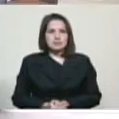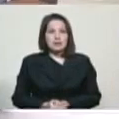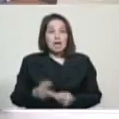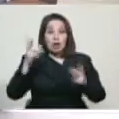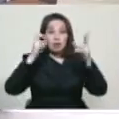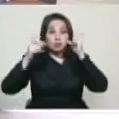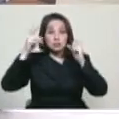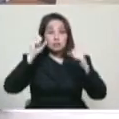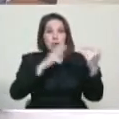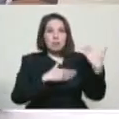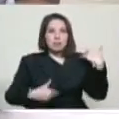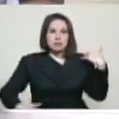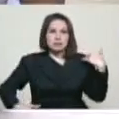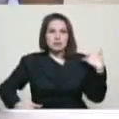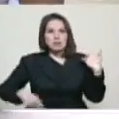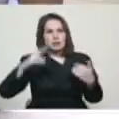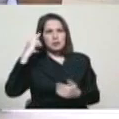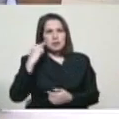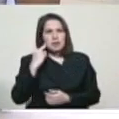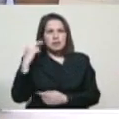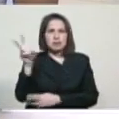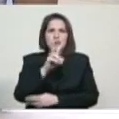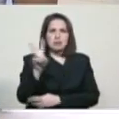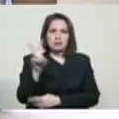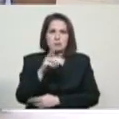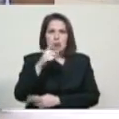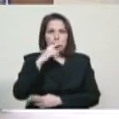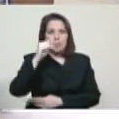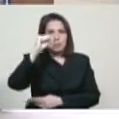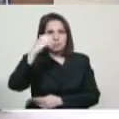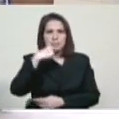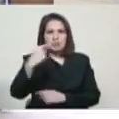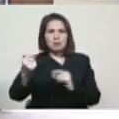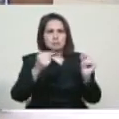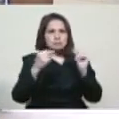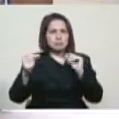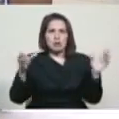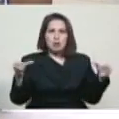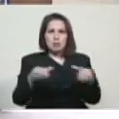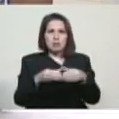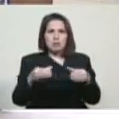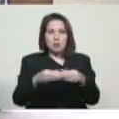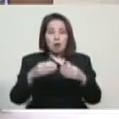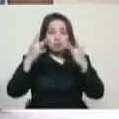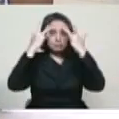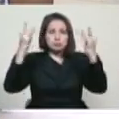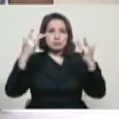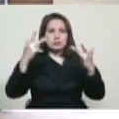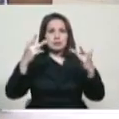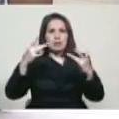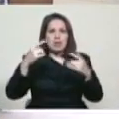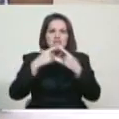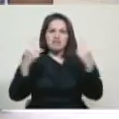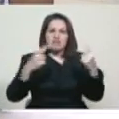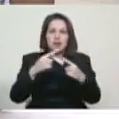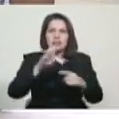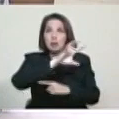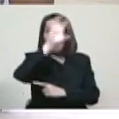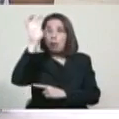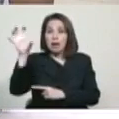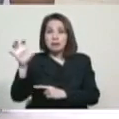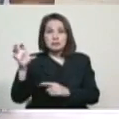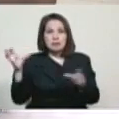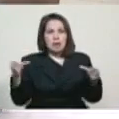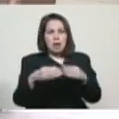Escuchamos al presidente de la República Bolivariana de Venezuela, Nicolás Maduro, quien sostuvo una reunión con intelectuales de diferentes naciones, esto en el Palacio